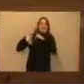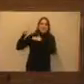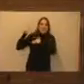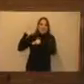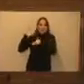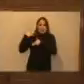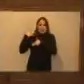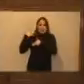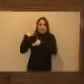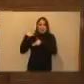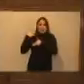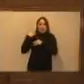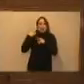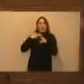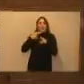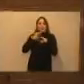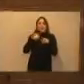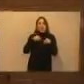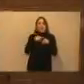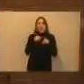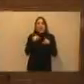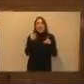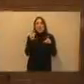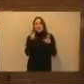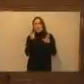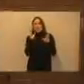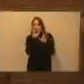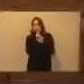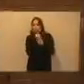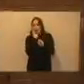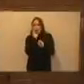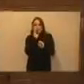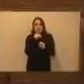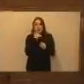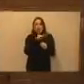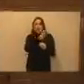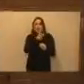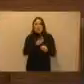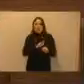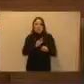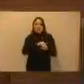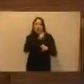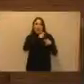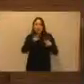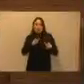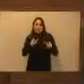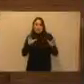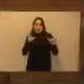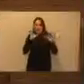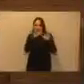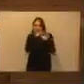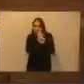La misma concepción, la política como algo sucio, como algo para personas de mal vivir, como algo para